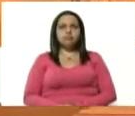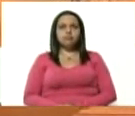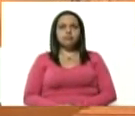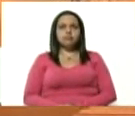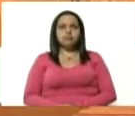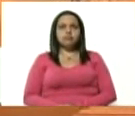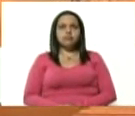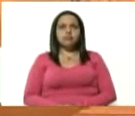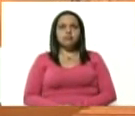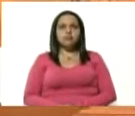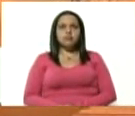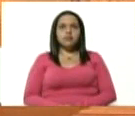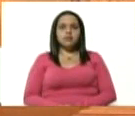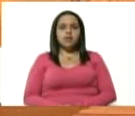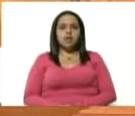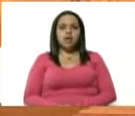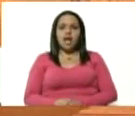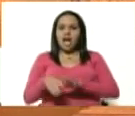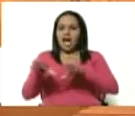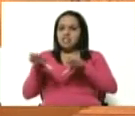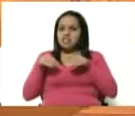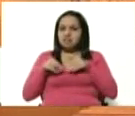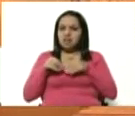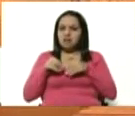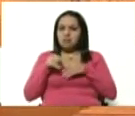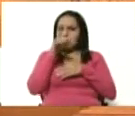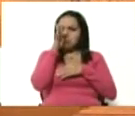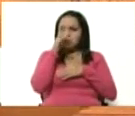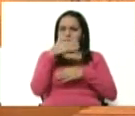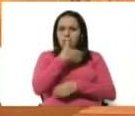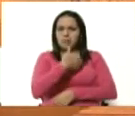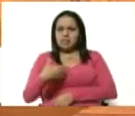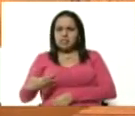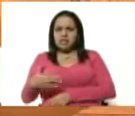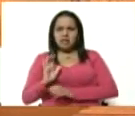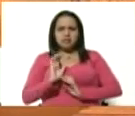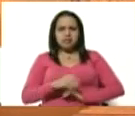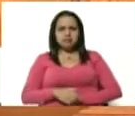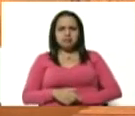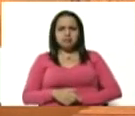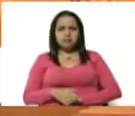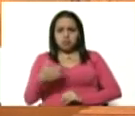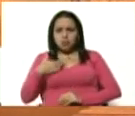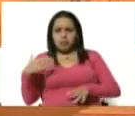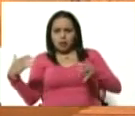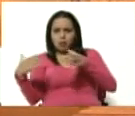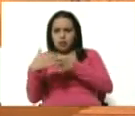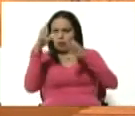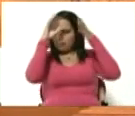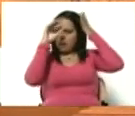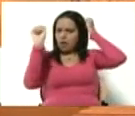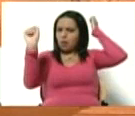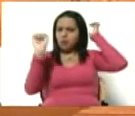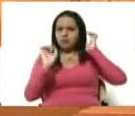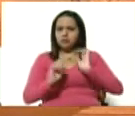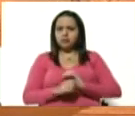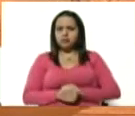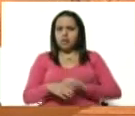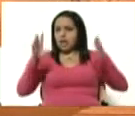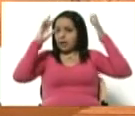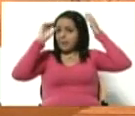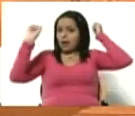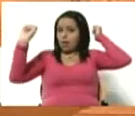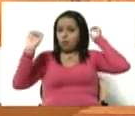Reconocen a un fantoche como presidente encargado. Yo me he reunido con los embajadores. Y los